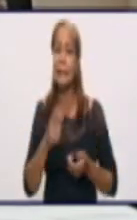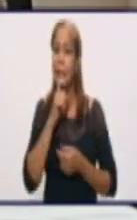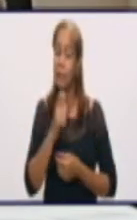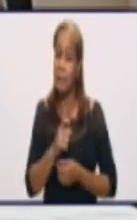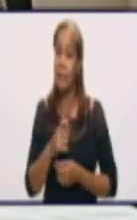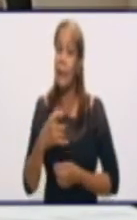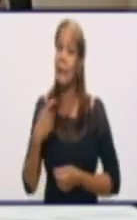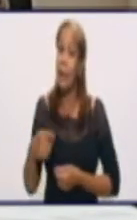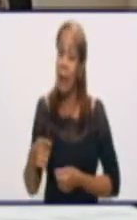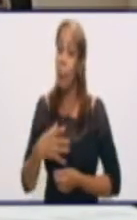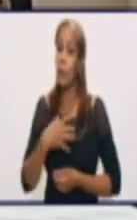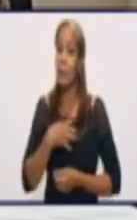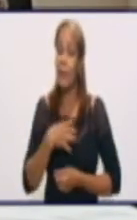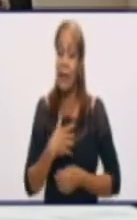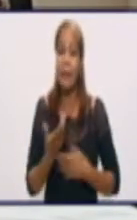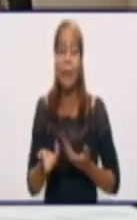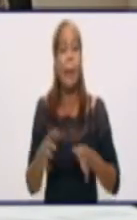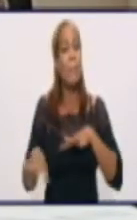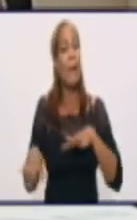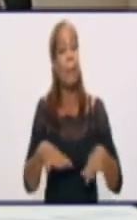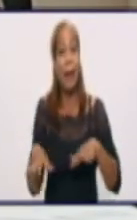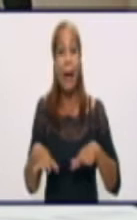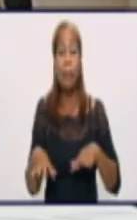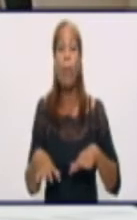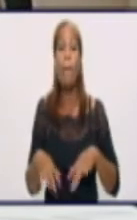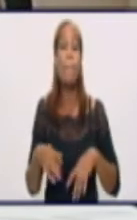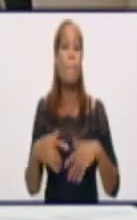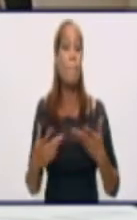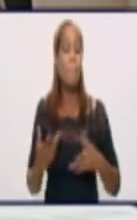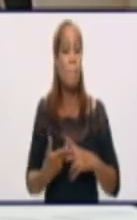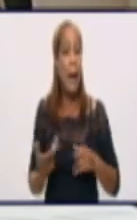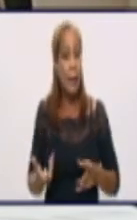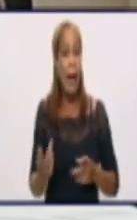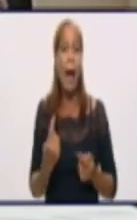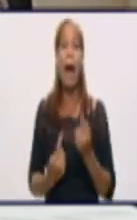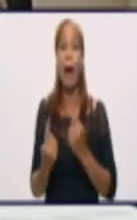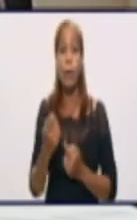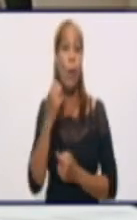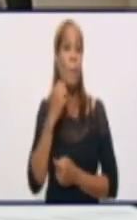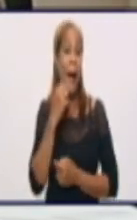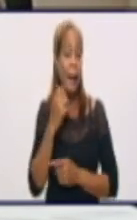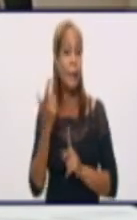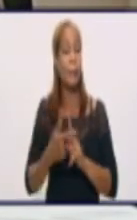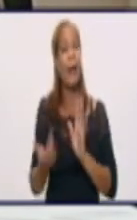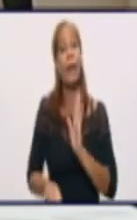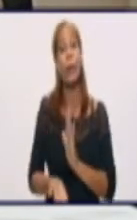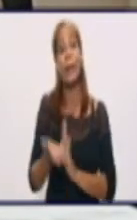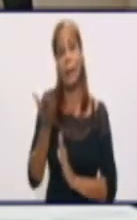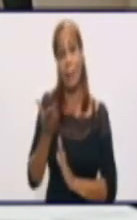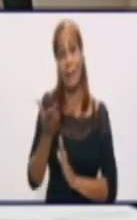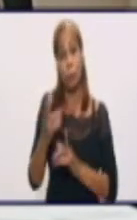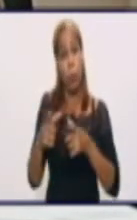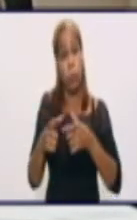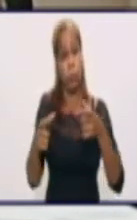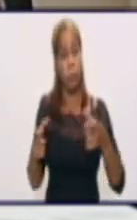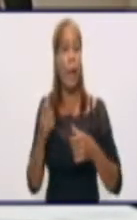preparados para un escenario peor. Tenemos que estar preparados para un incremento en la cifra de casos